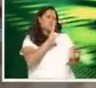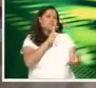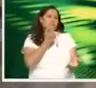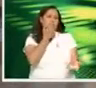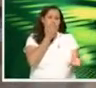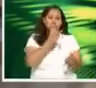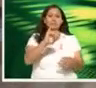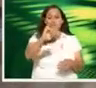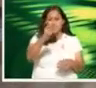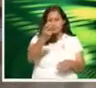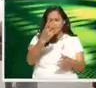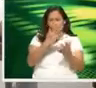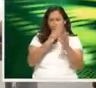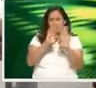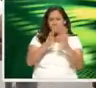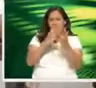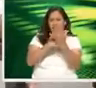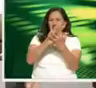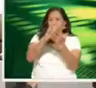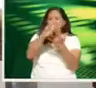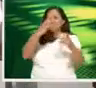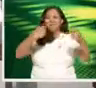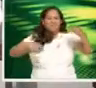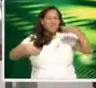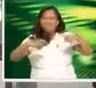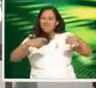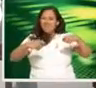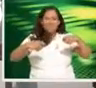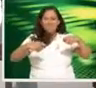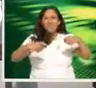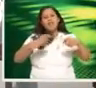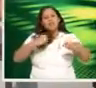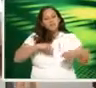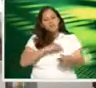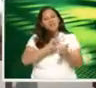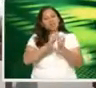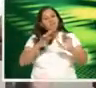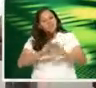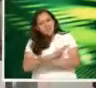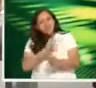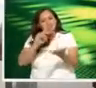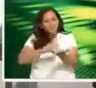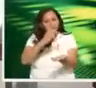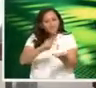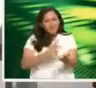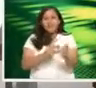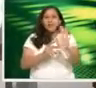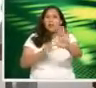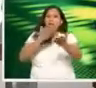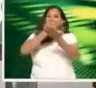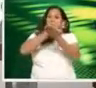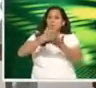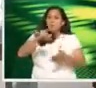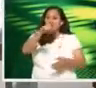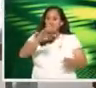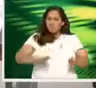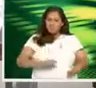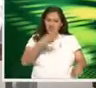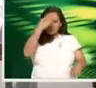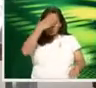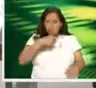asunto con un extremo es que es inflexible. Exacto. Y nosotros estamos mutando continuamente y además tienes una